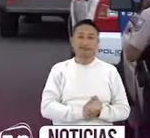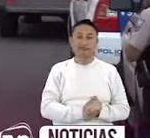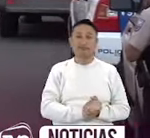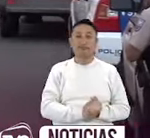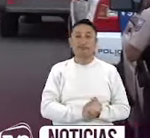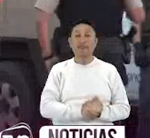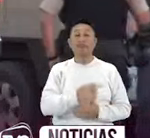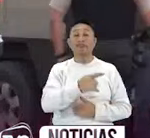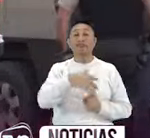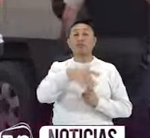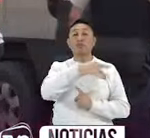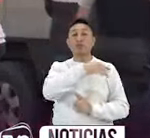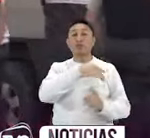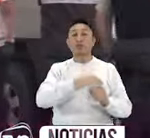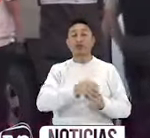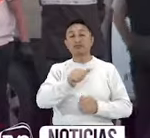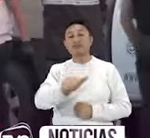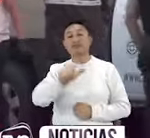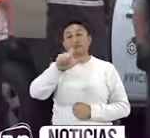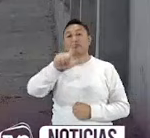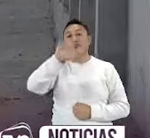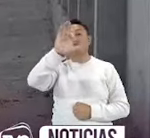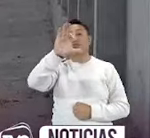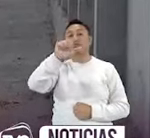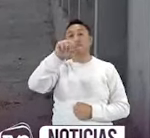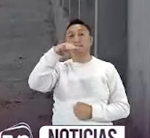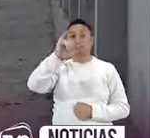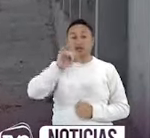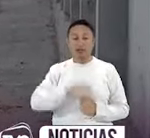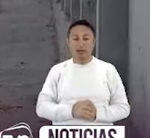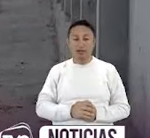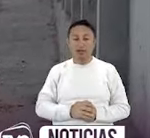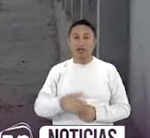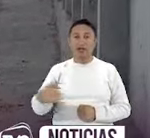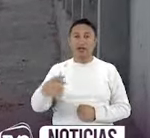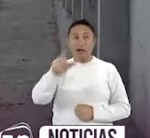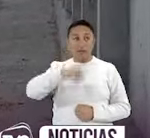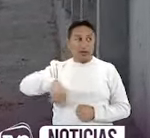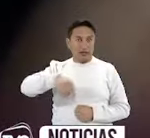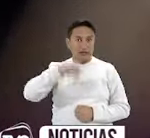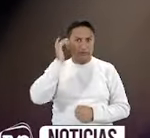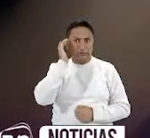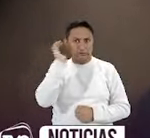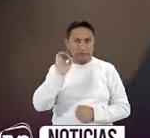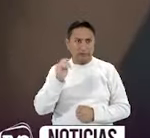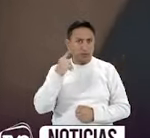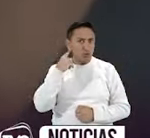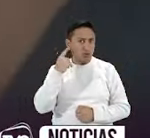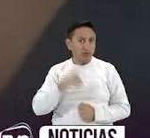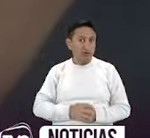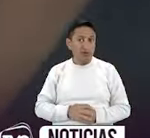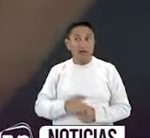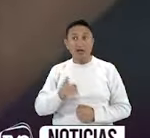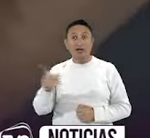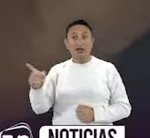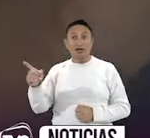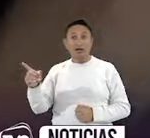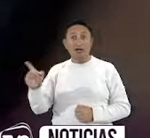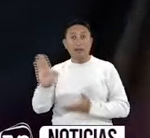sector Altamira. La ráfaga de balas terminó con la tranquilidad del sector. Yo vengo de por allá de Altamira, en el barrio San